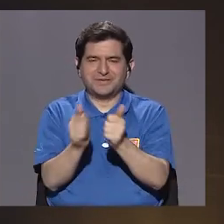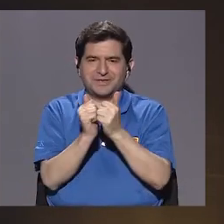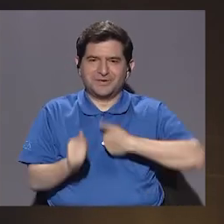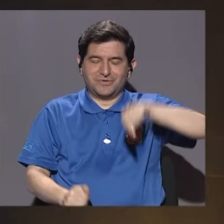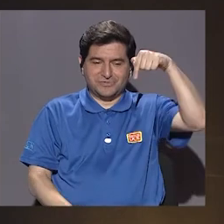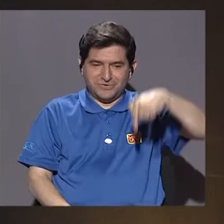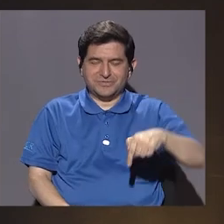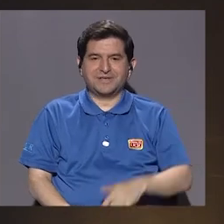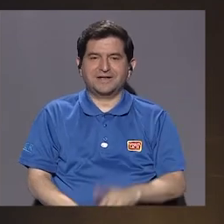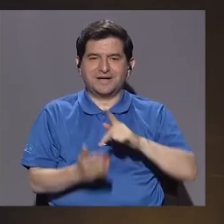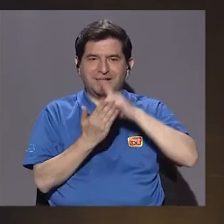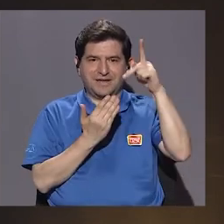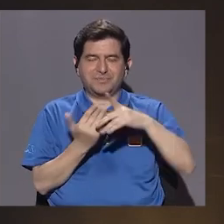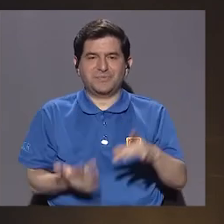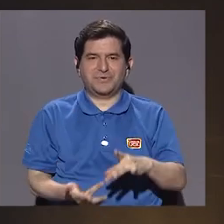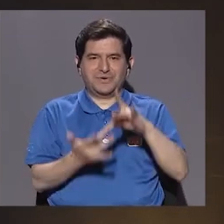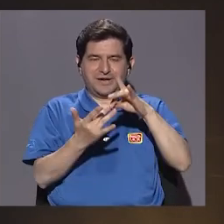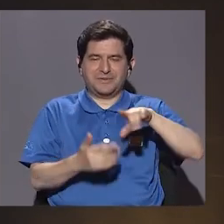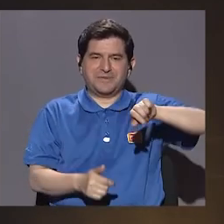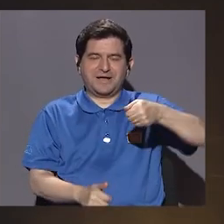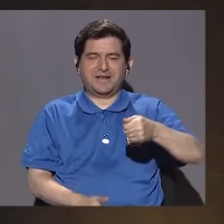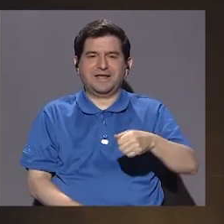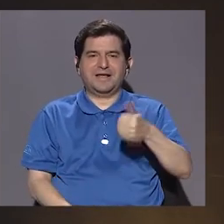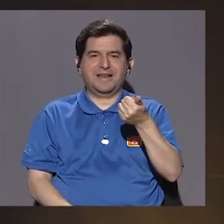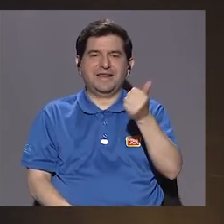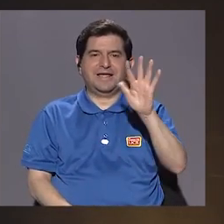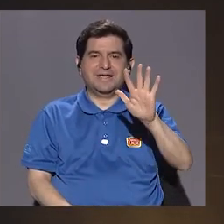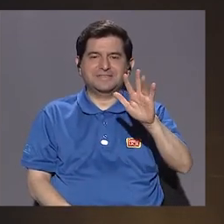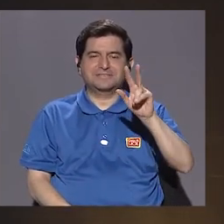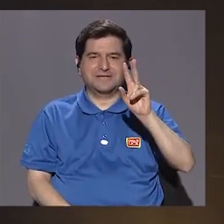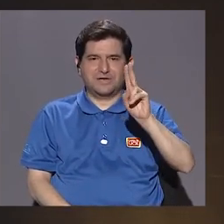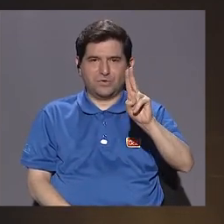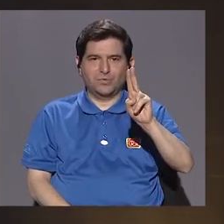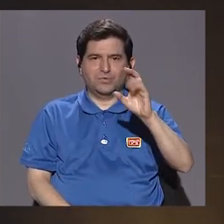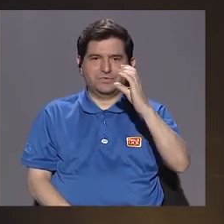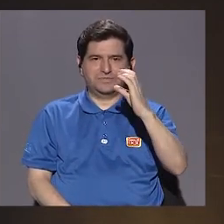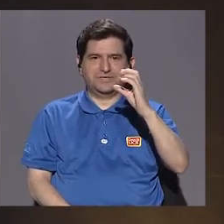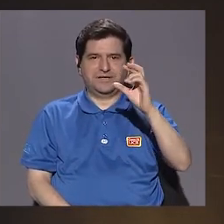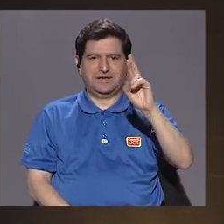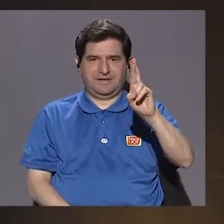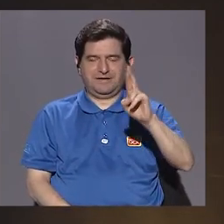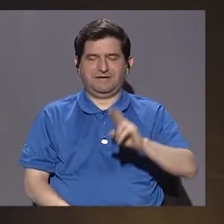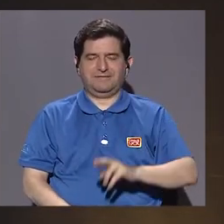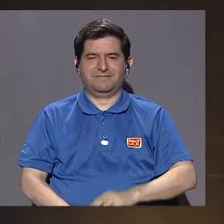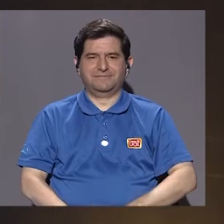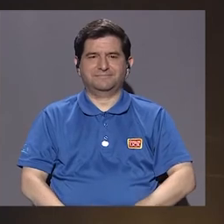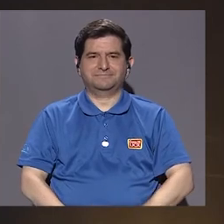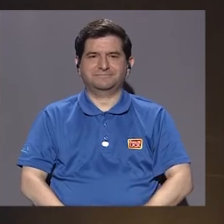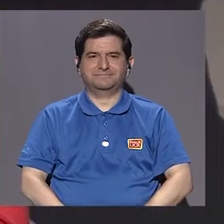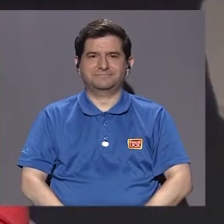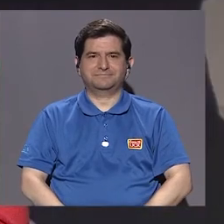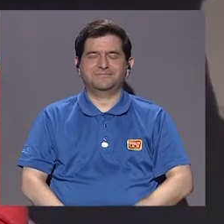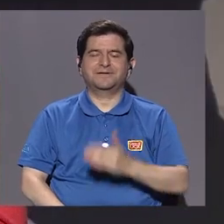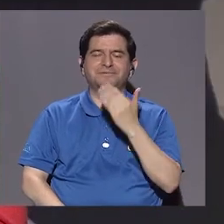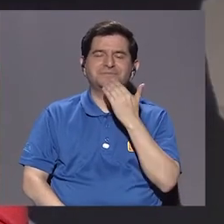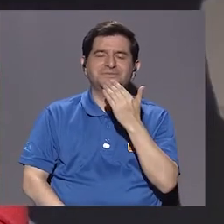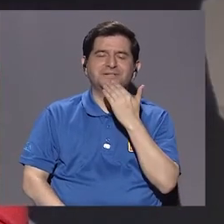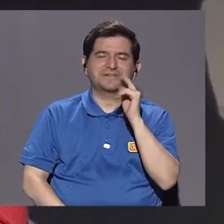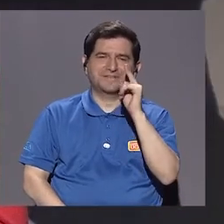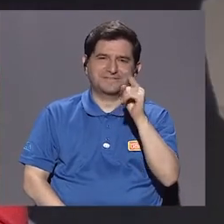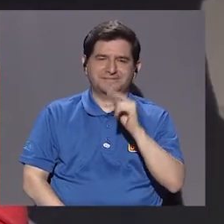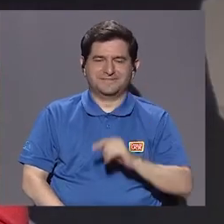aquí en este programa especial de canal 15 de la universidad de costa rica muchas gracias a ustedes